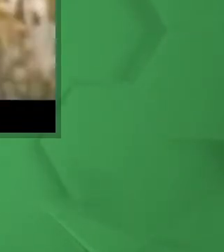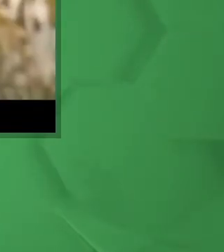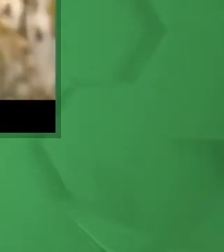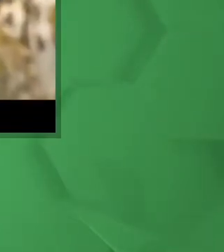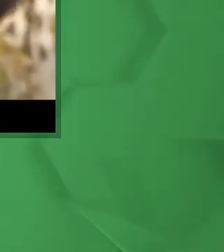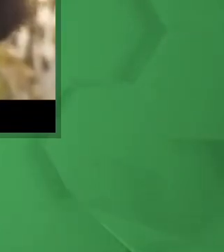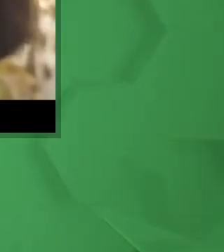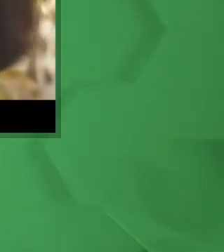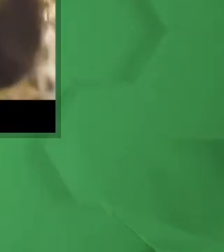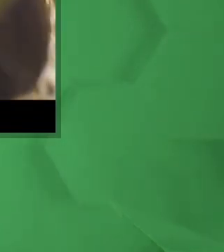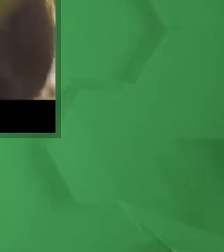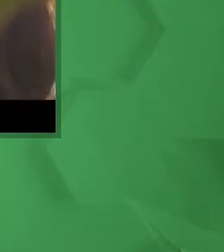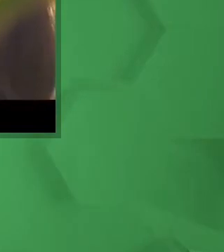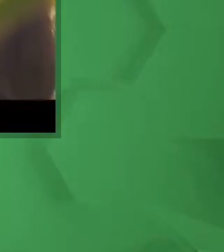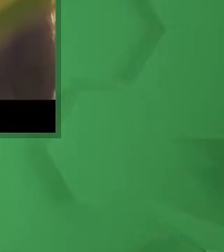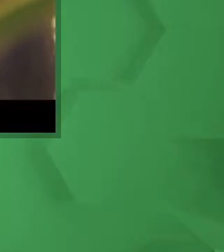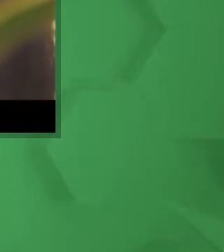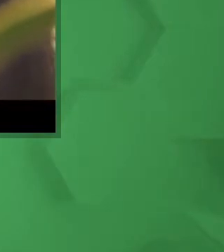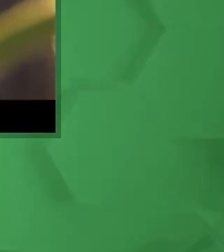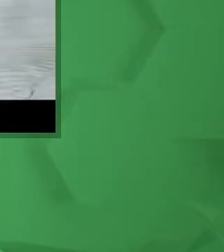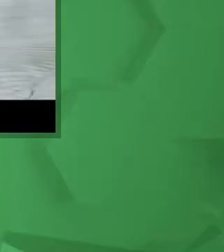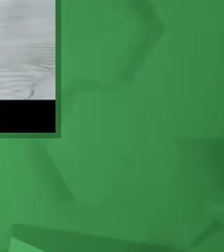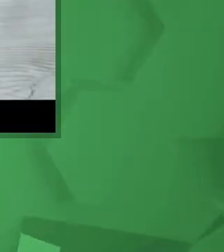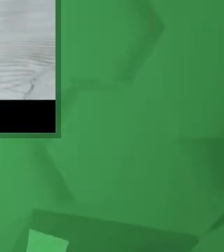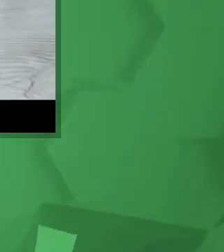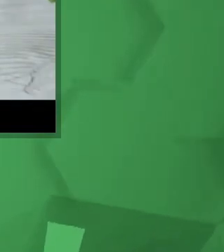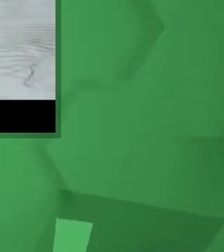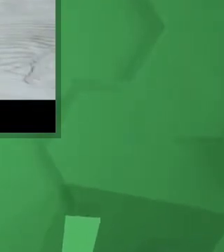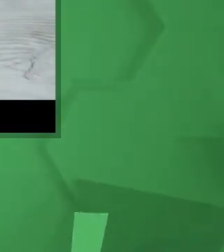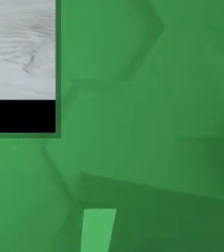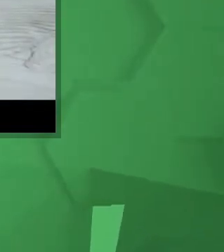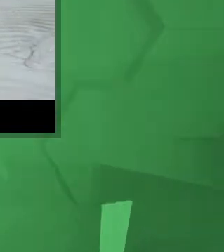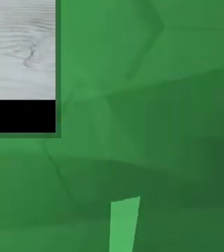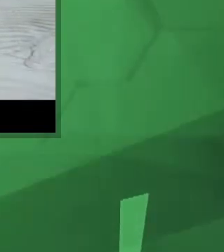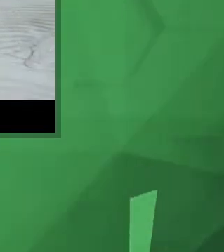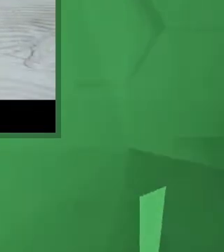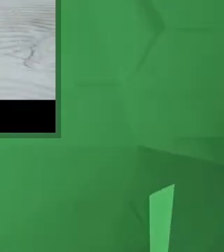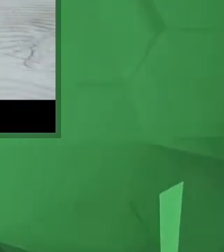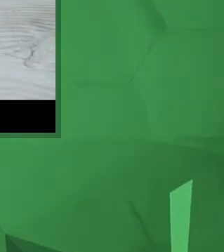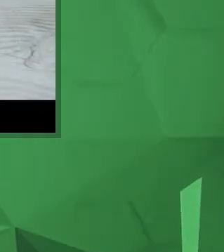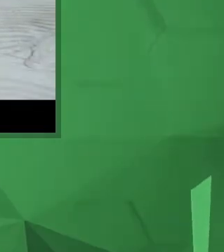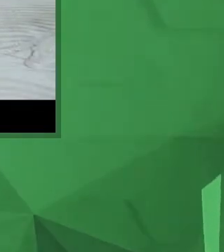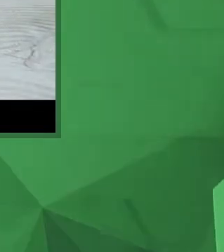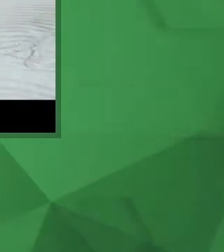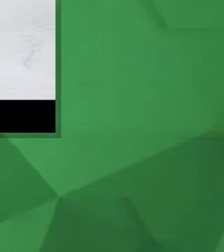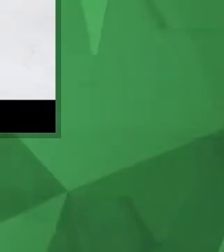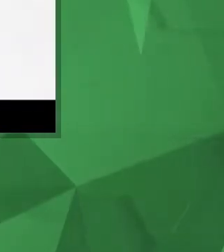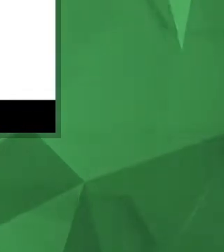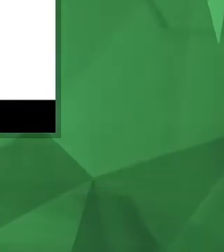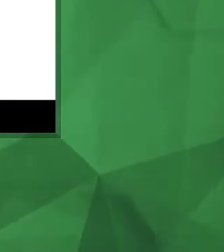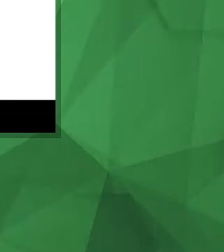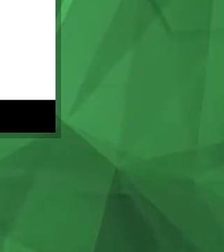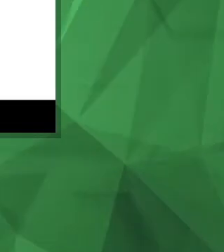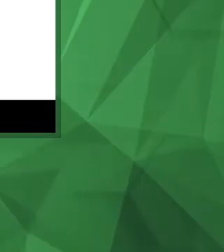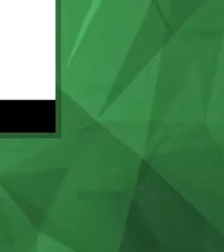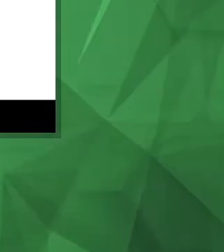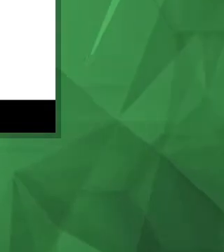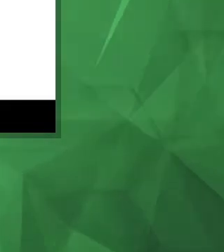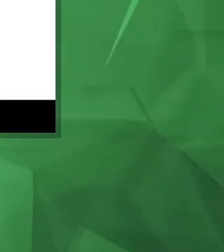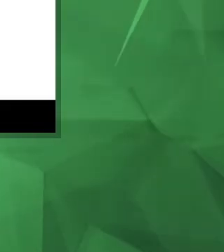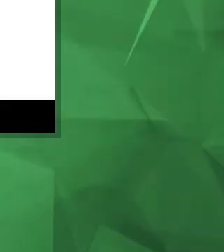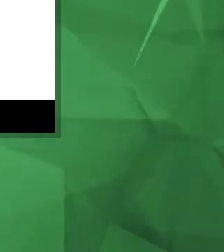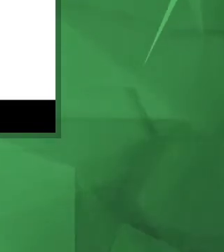sparkle and your smile dazzle. We are fruits and vegetables, simply